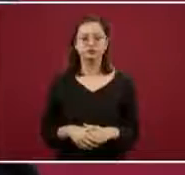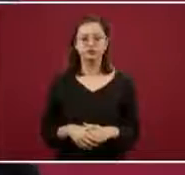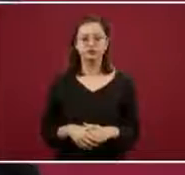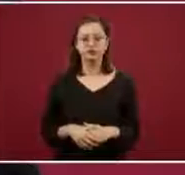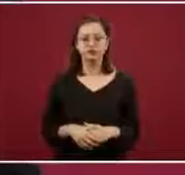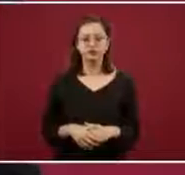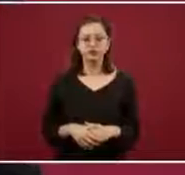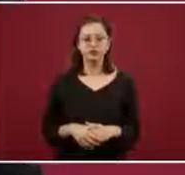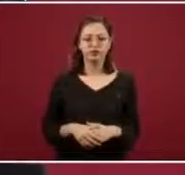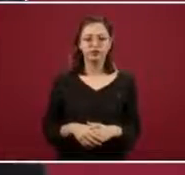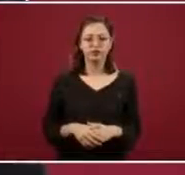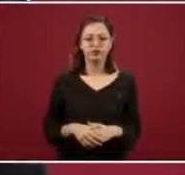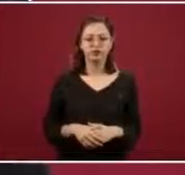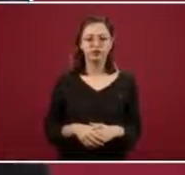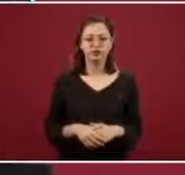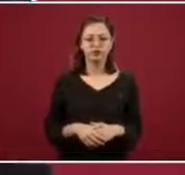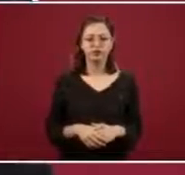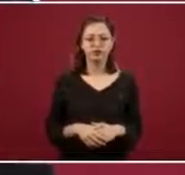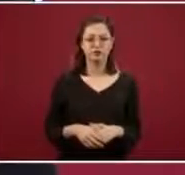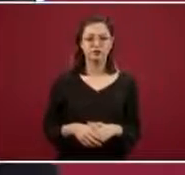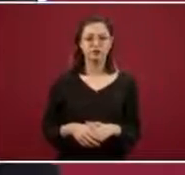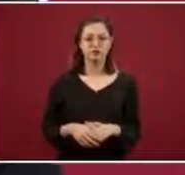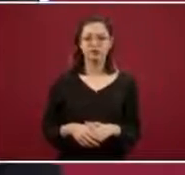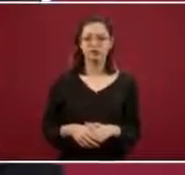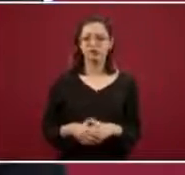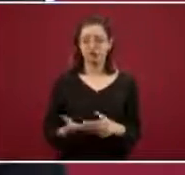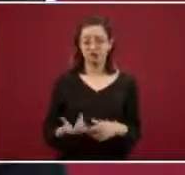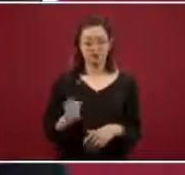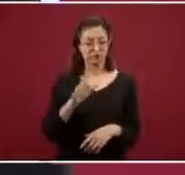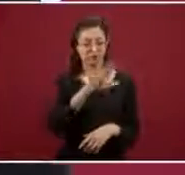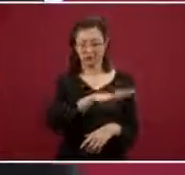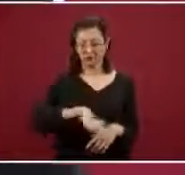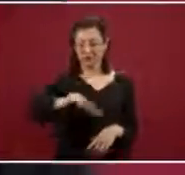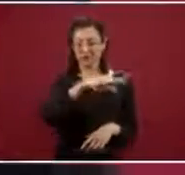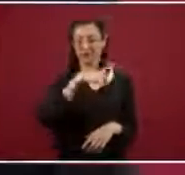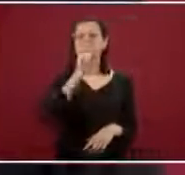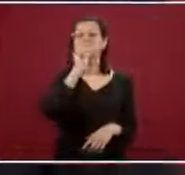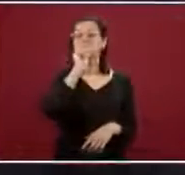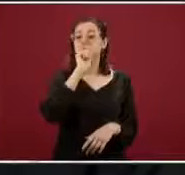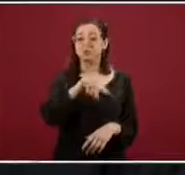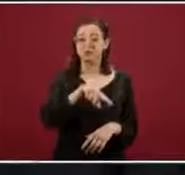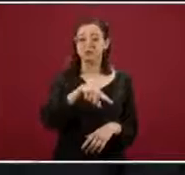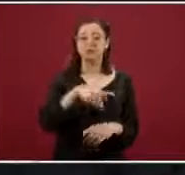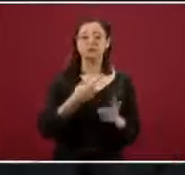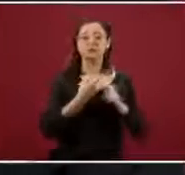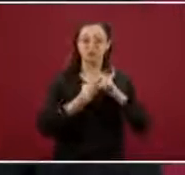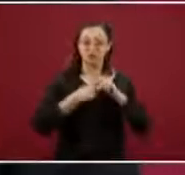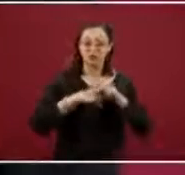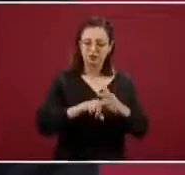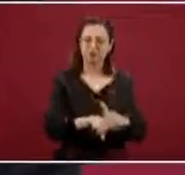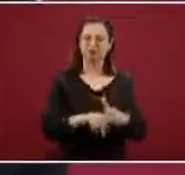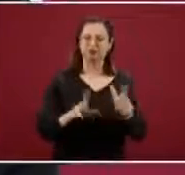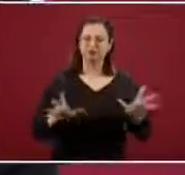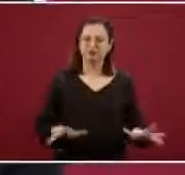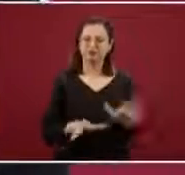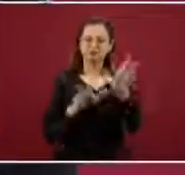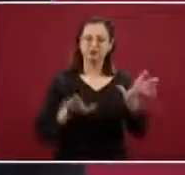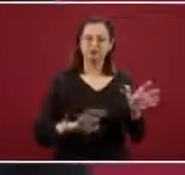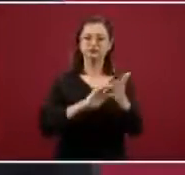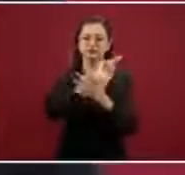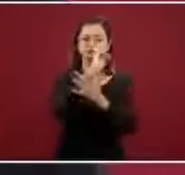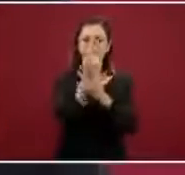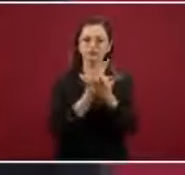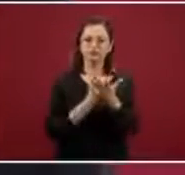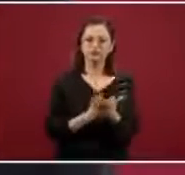En esta misma región estamos aplicando el programa Sembrando Vida.